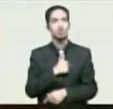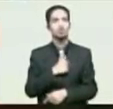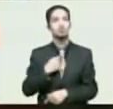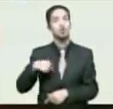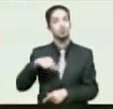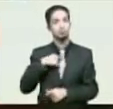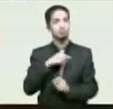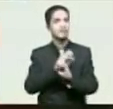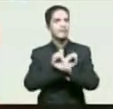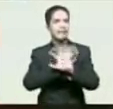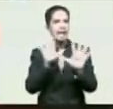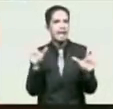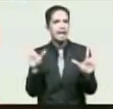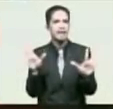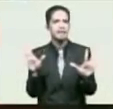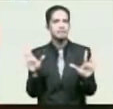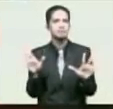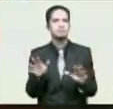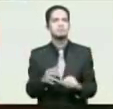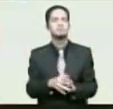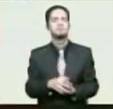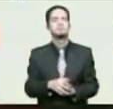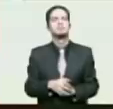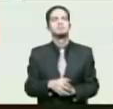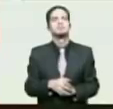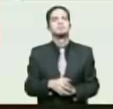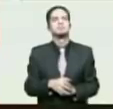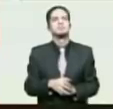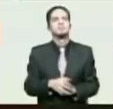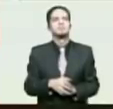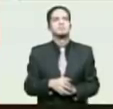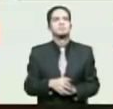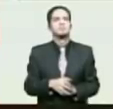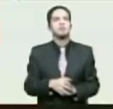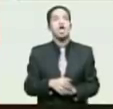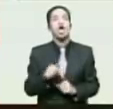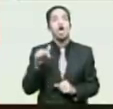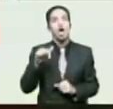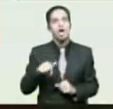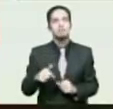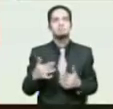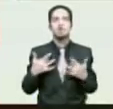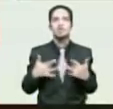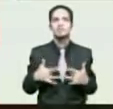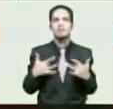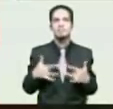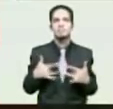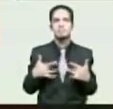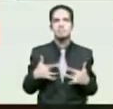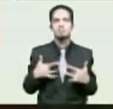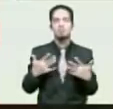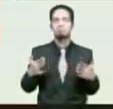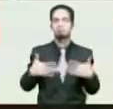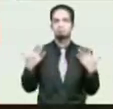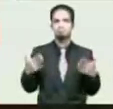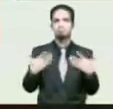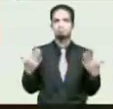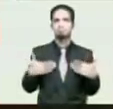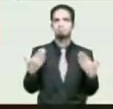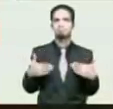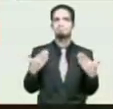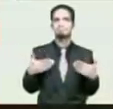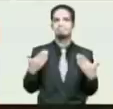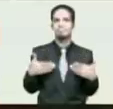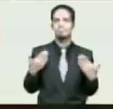claro. Ese mandato es extremadamente claro. Hoy nos sentimos en verdad regocijados,